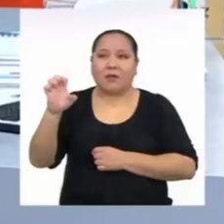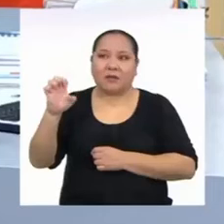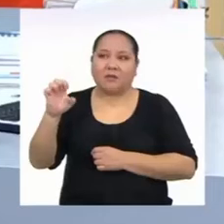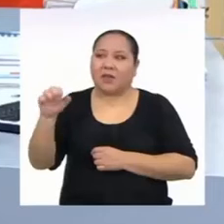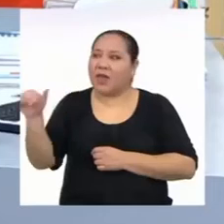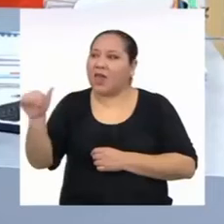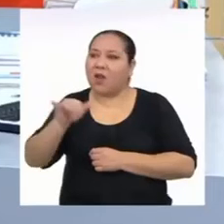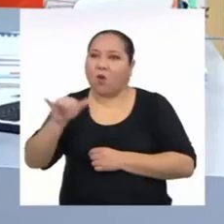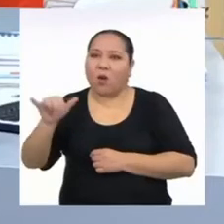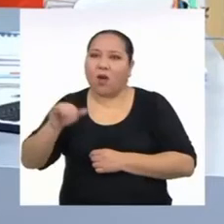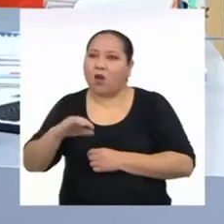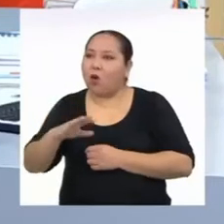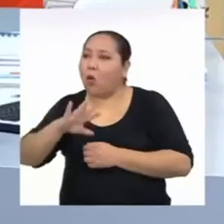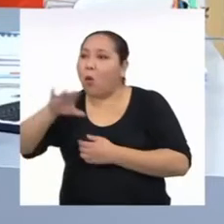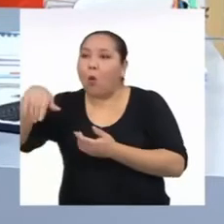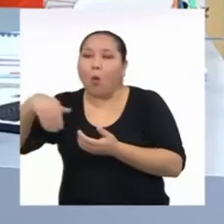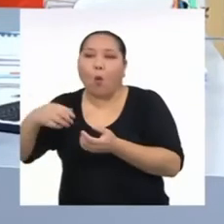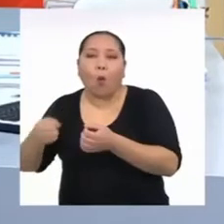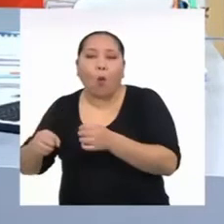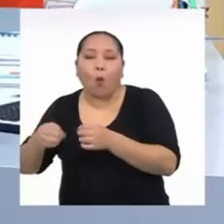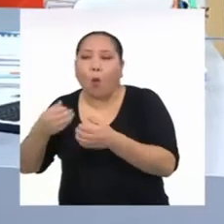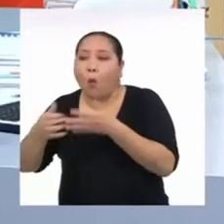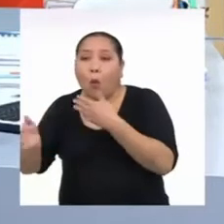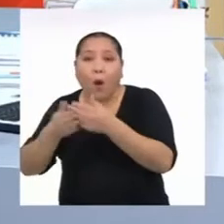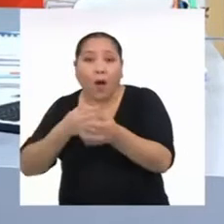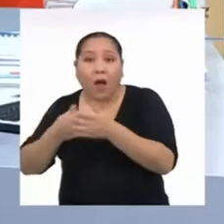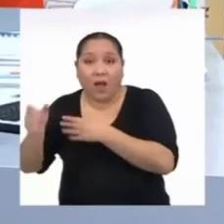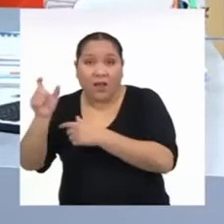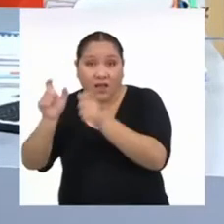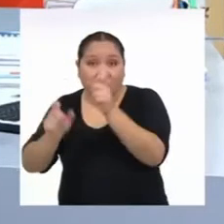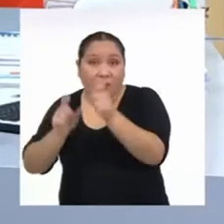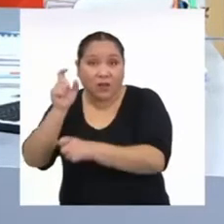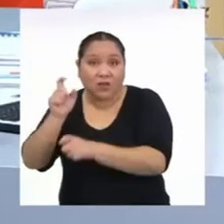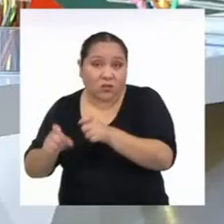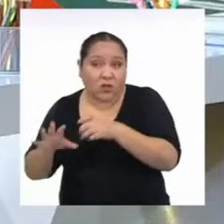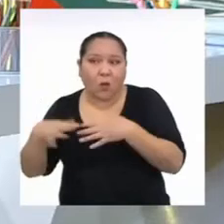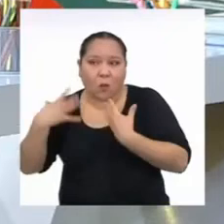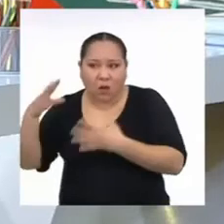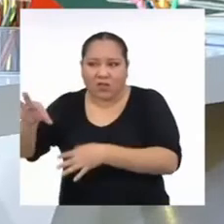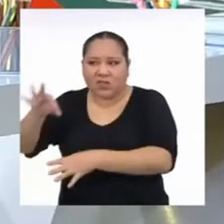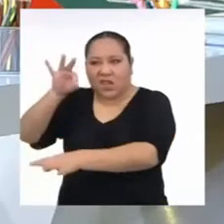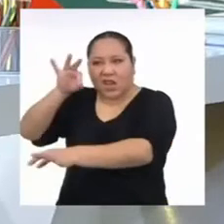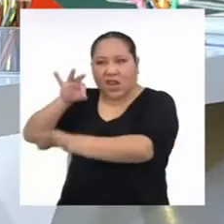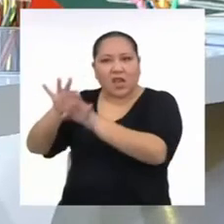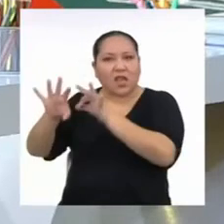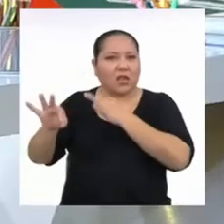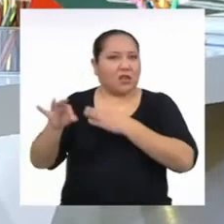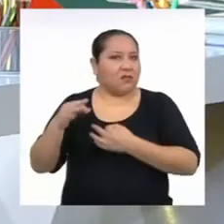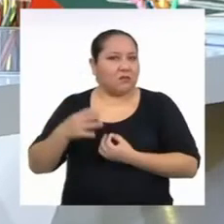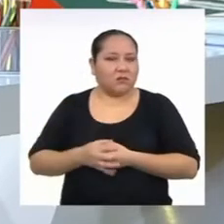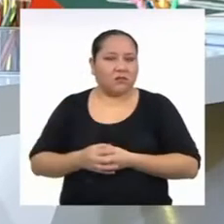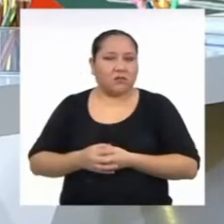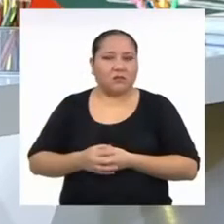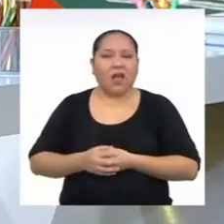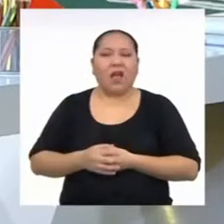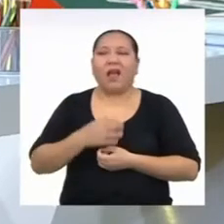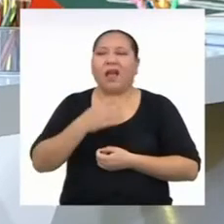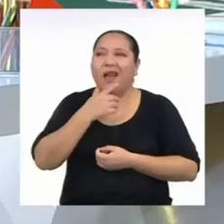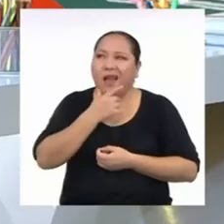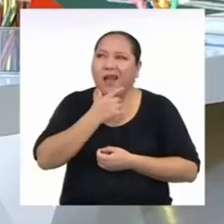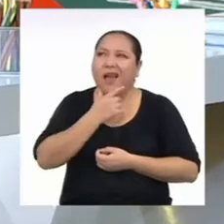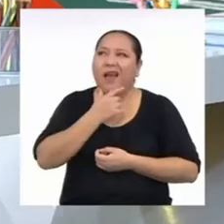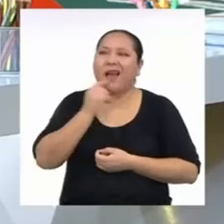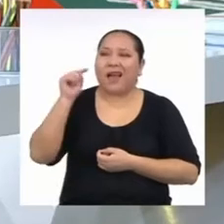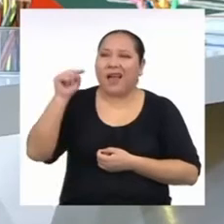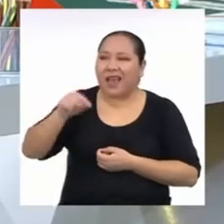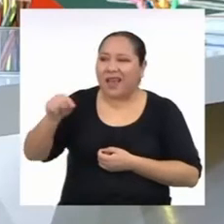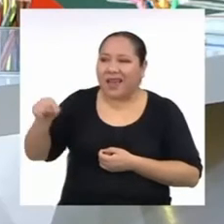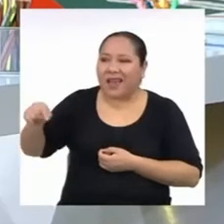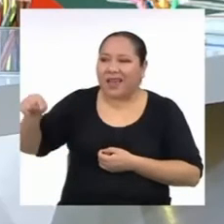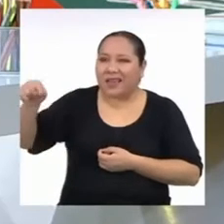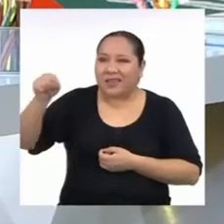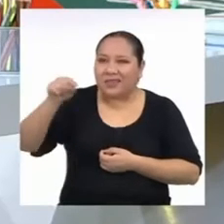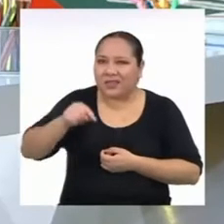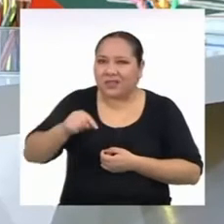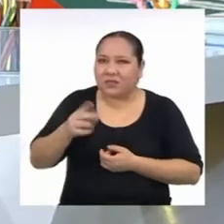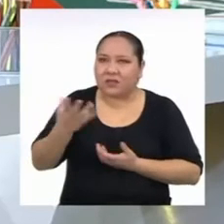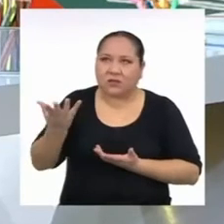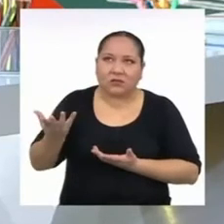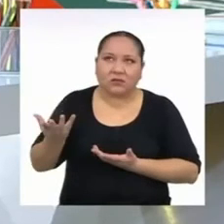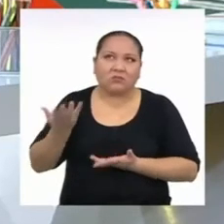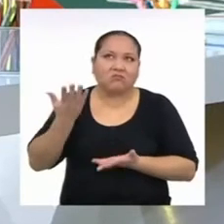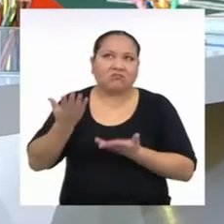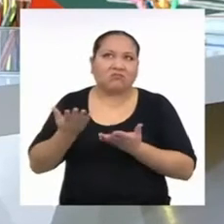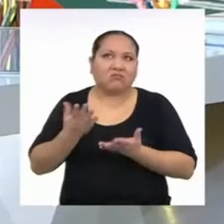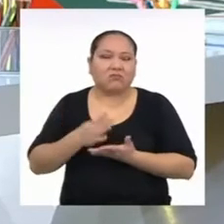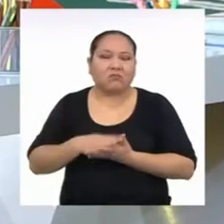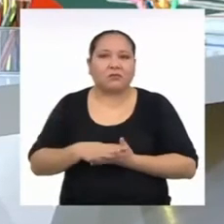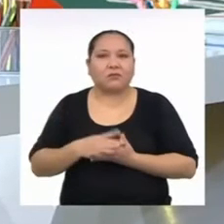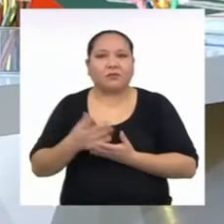probabilidad. Ah, ya. Entonces, estos muestreos probabilísticos son aquellos